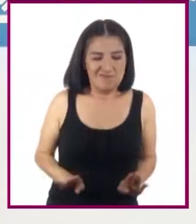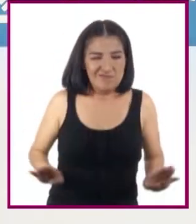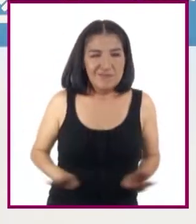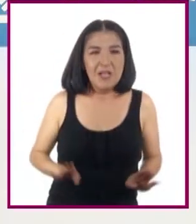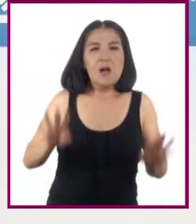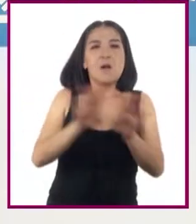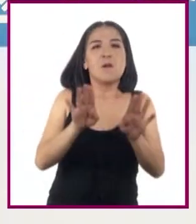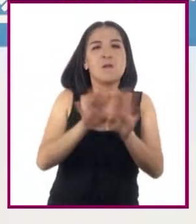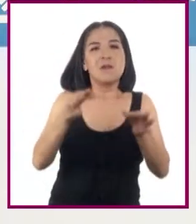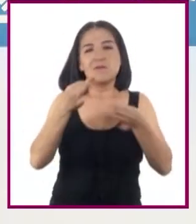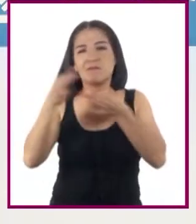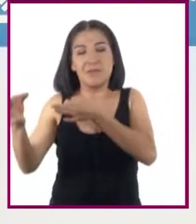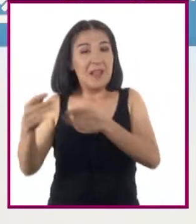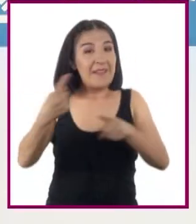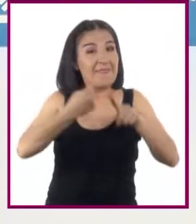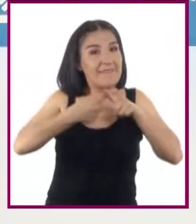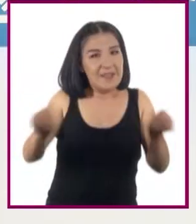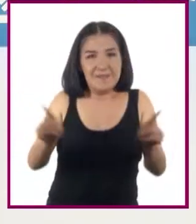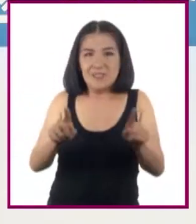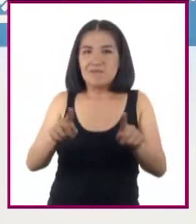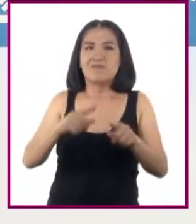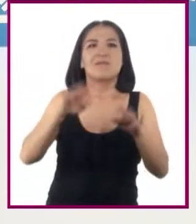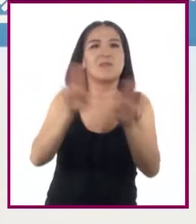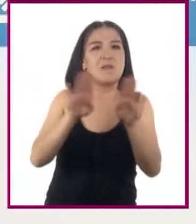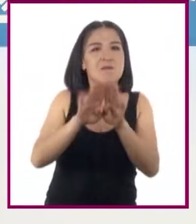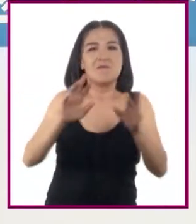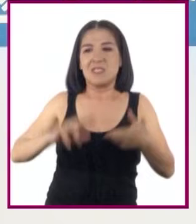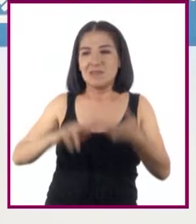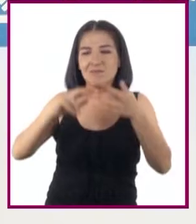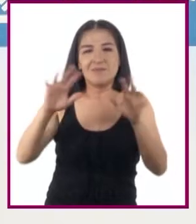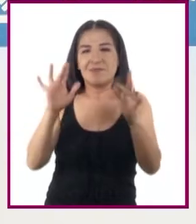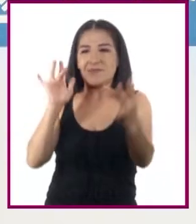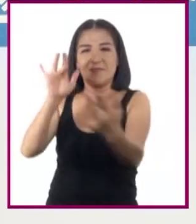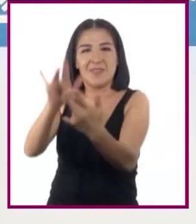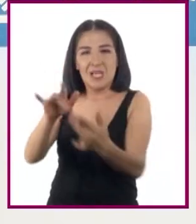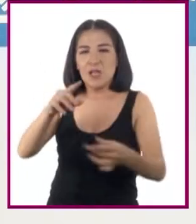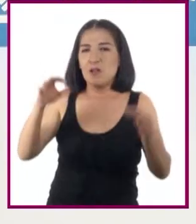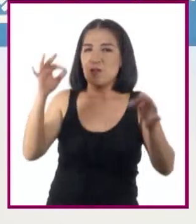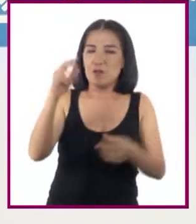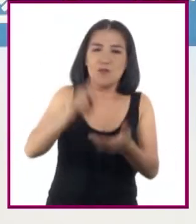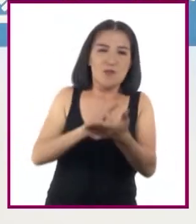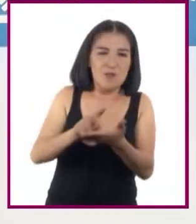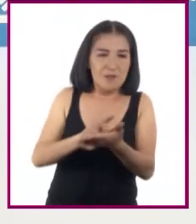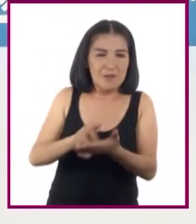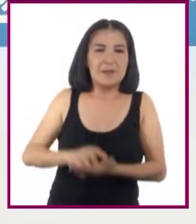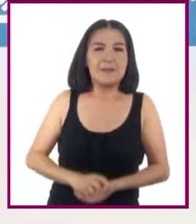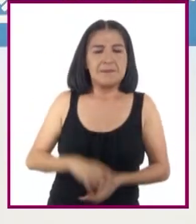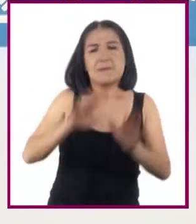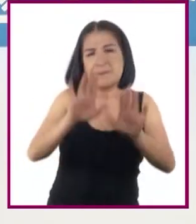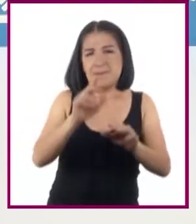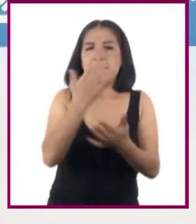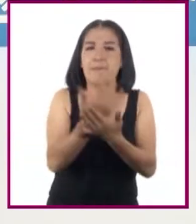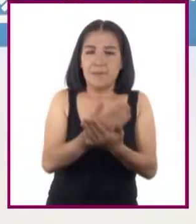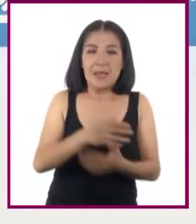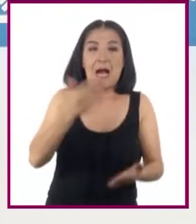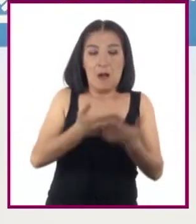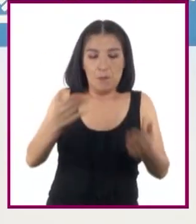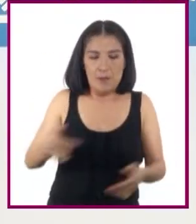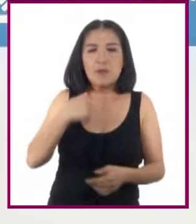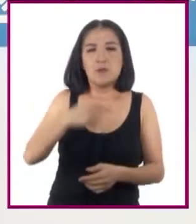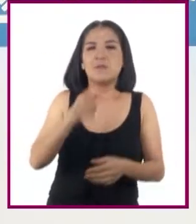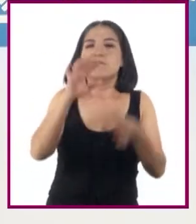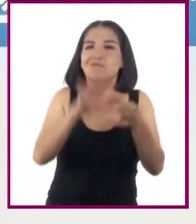de adicción y hay diferentes formas de relacionarse con las drogas. Más adelante volveremos sobre ello, pero es importante